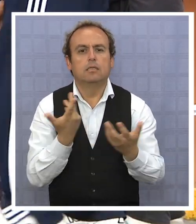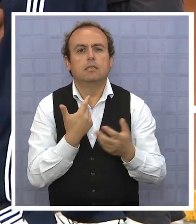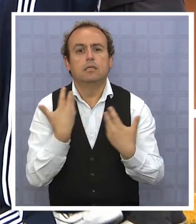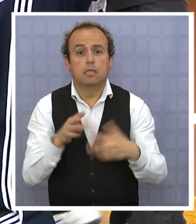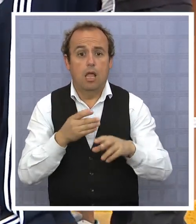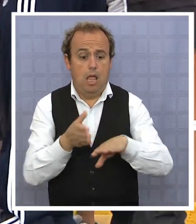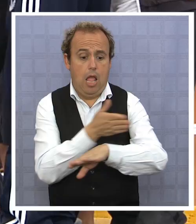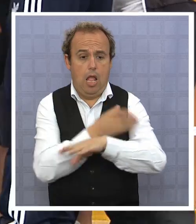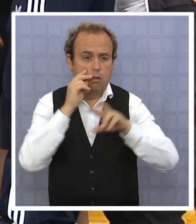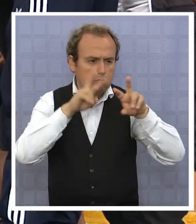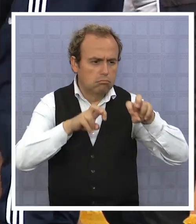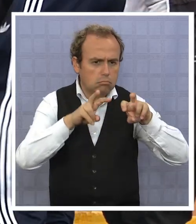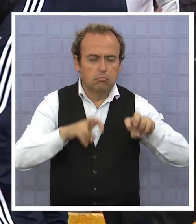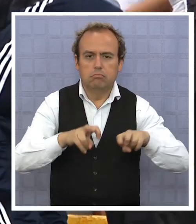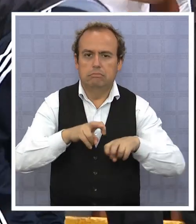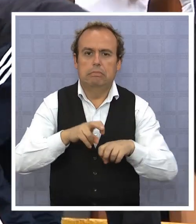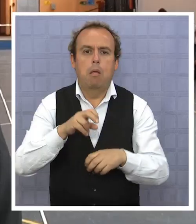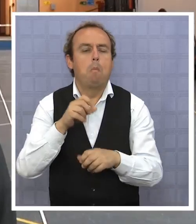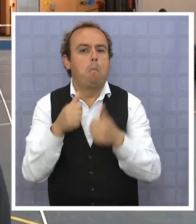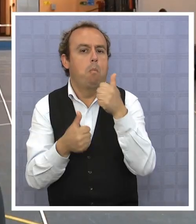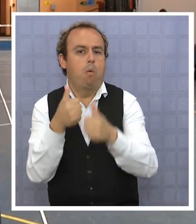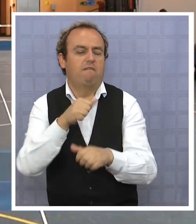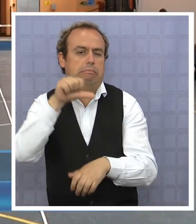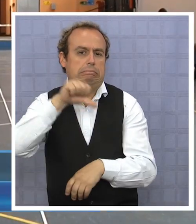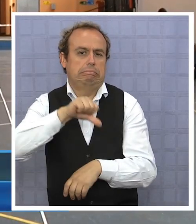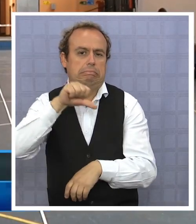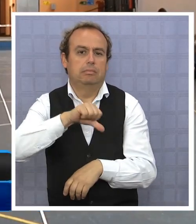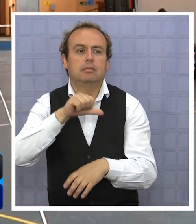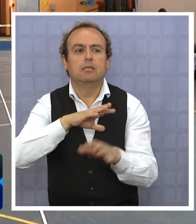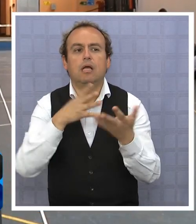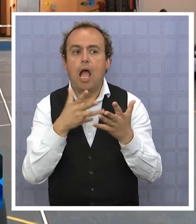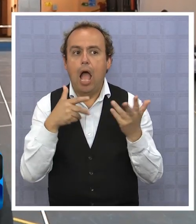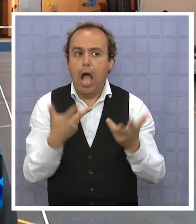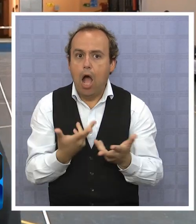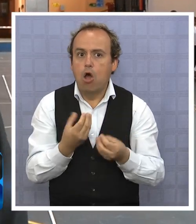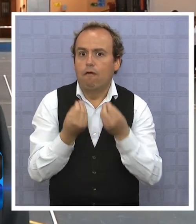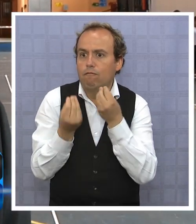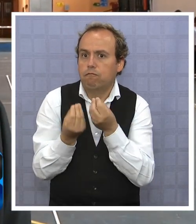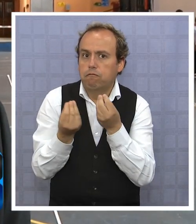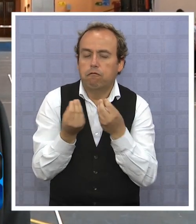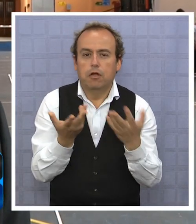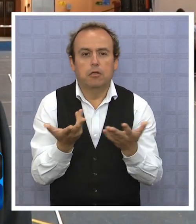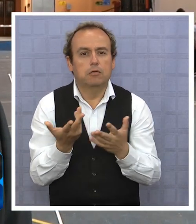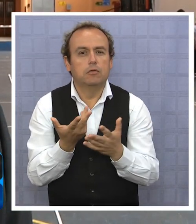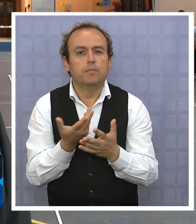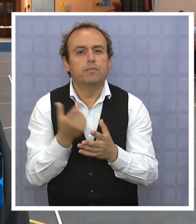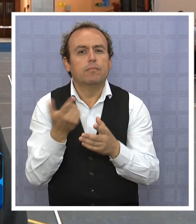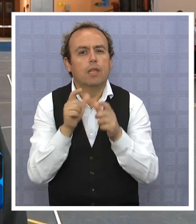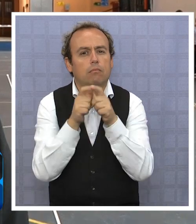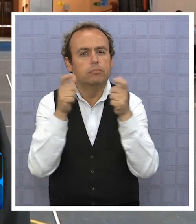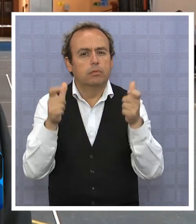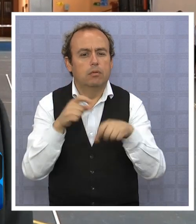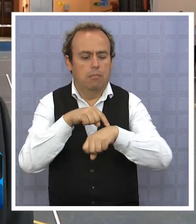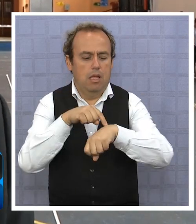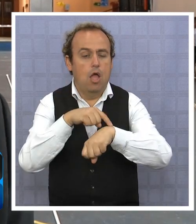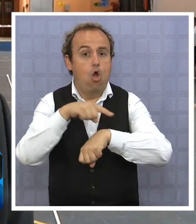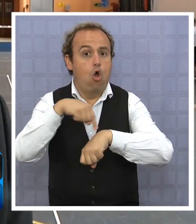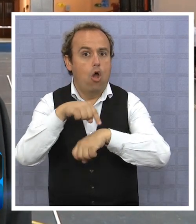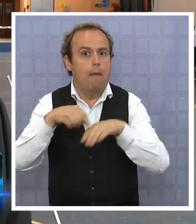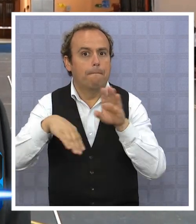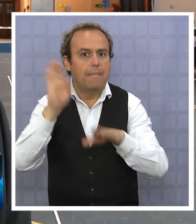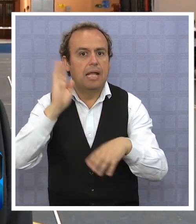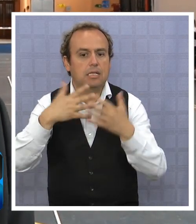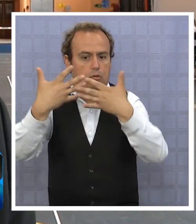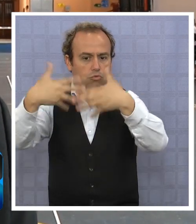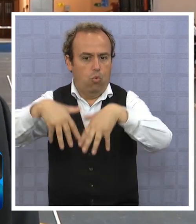anteriores no hemos salido bien parados. Ahora, se ha estado tomando algunas medidas de orden general, como son, por ejemplo, aumentar la cantidad de horas de educación física dentro del